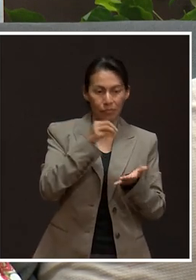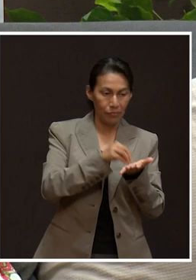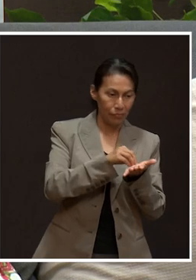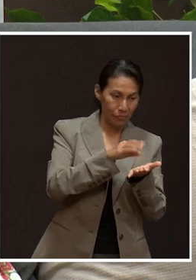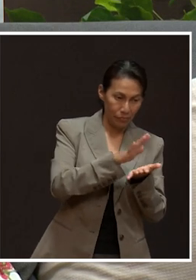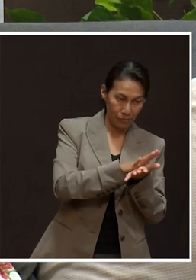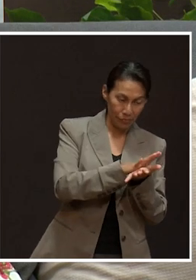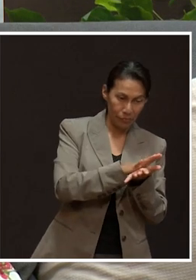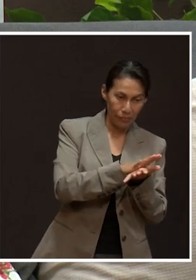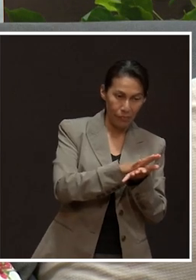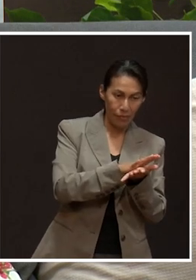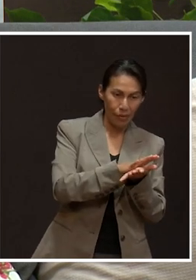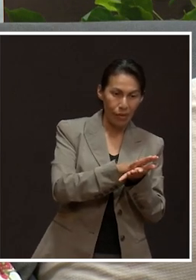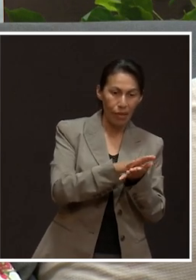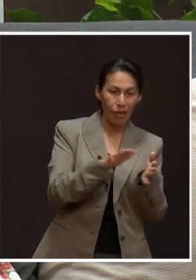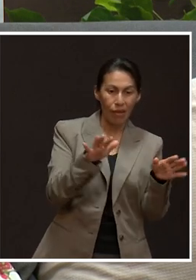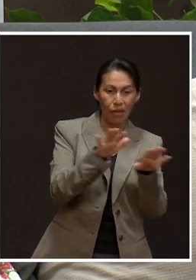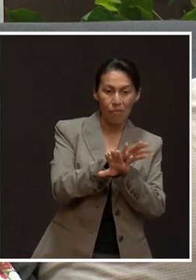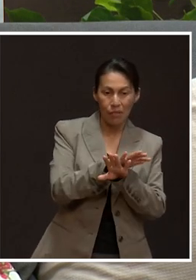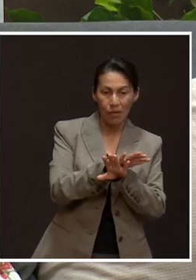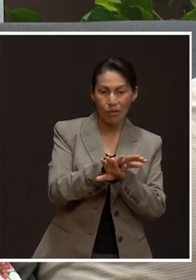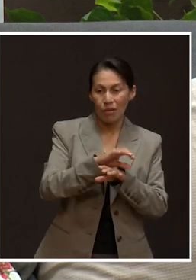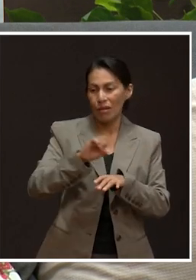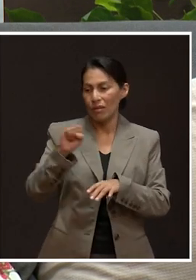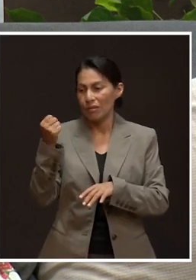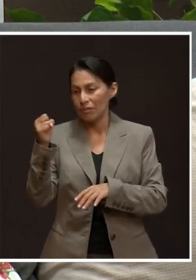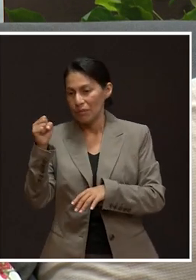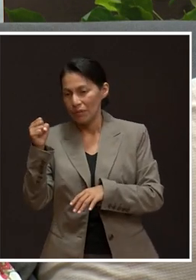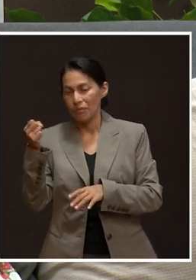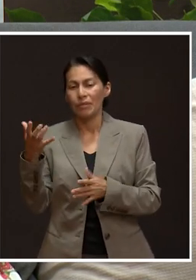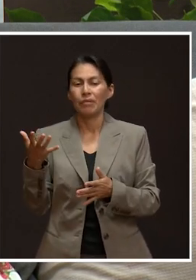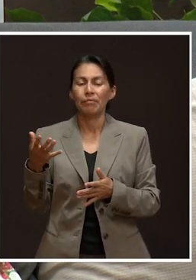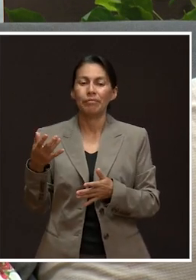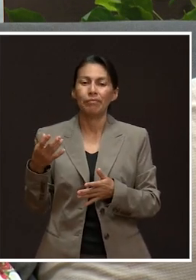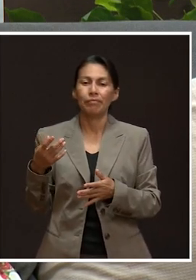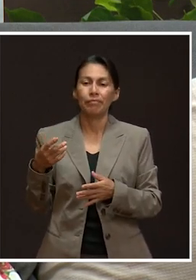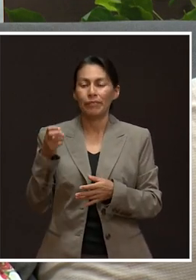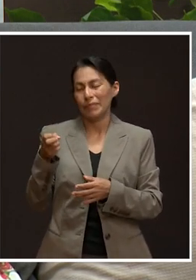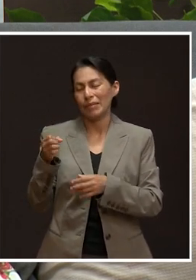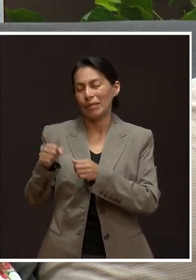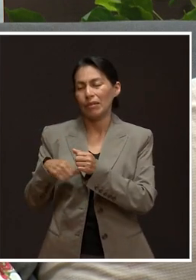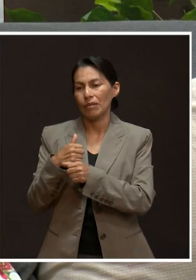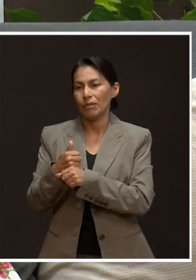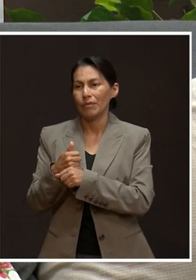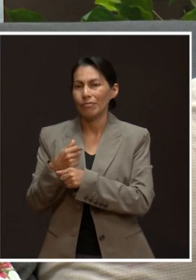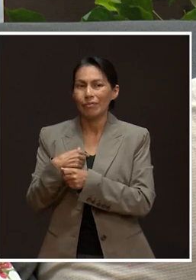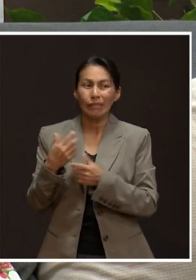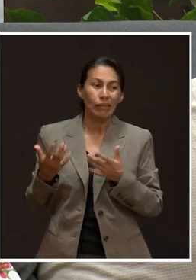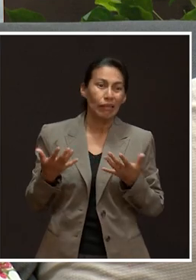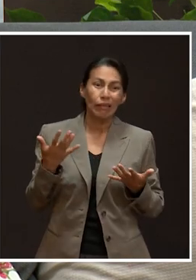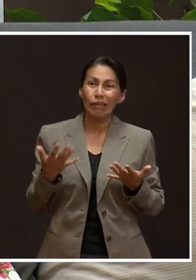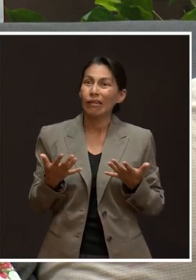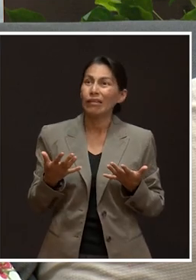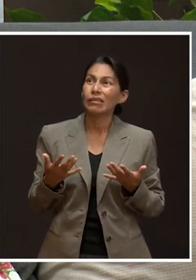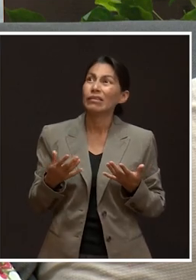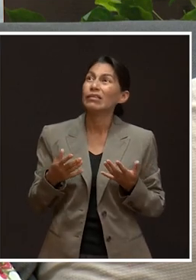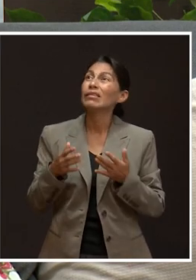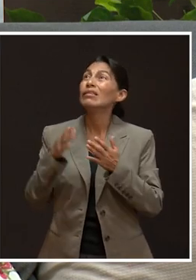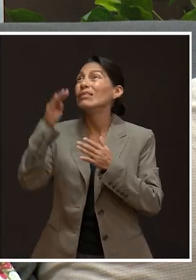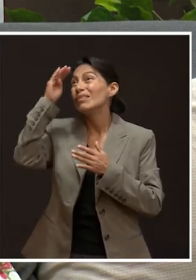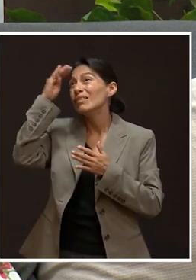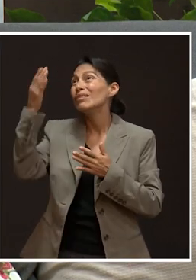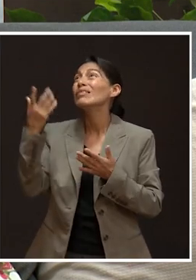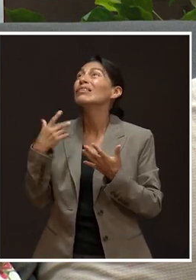septiembre del mismo año. Entonces, yo dije, Señor, ¿qué hago? ¿Me voy o me quedo aquí? Entonces,